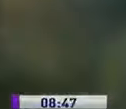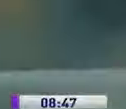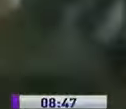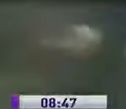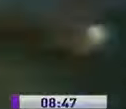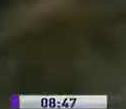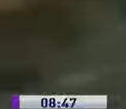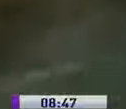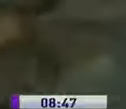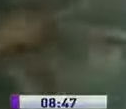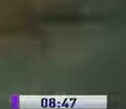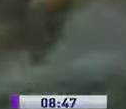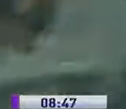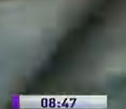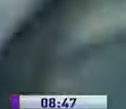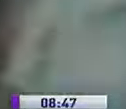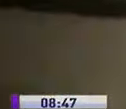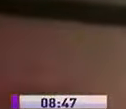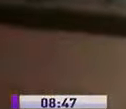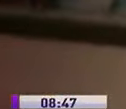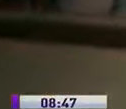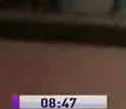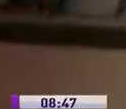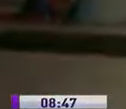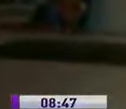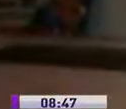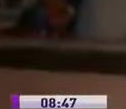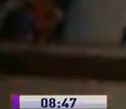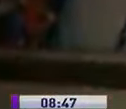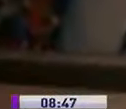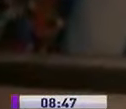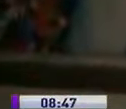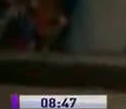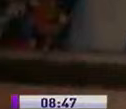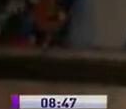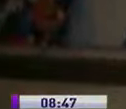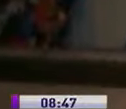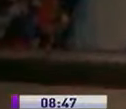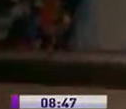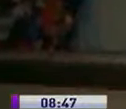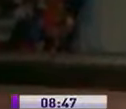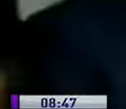de esta información y mucho más al volver acá, en este primer noticiero de la comunidad.